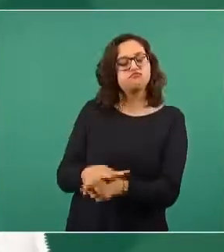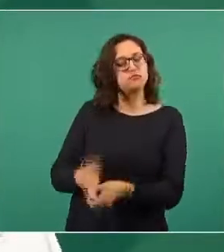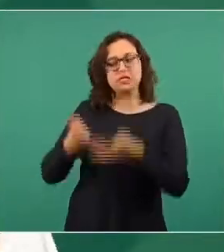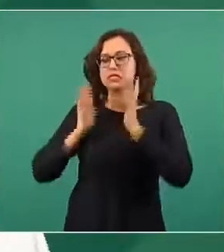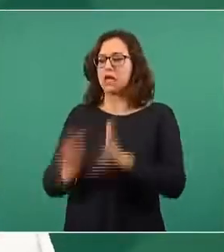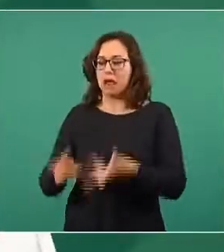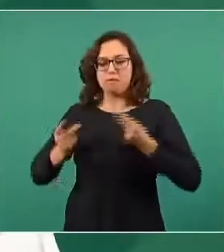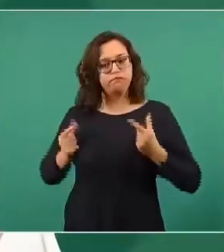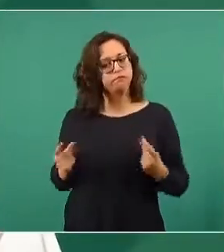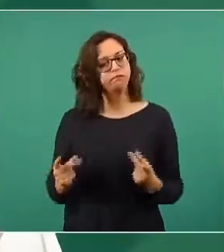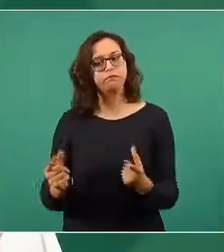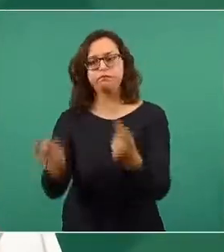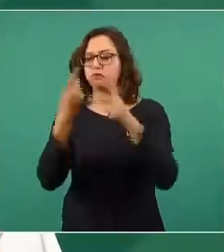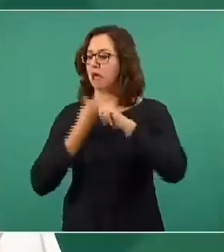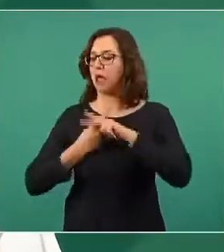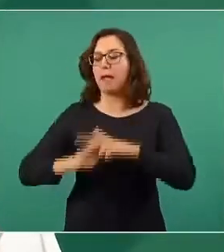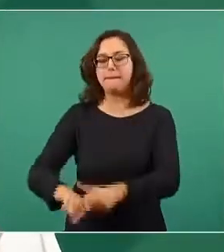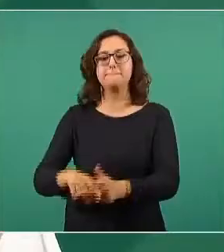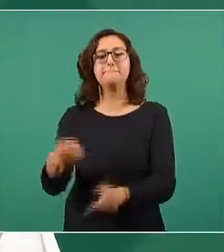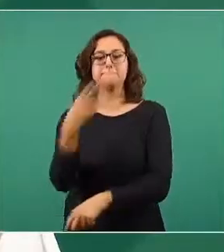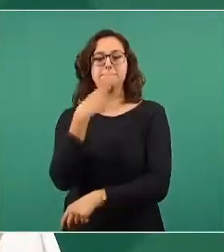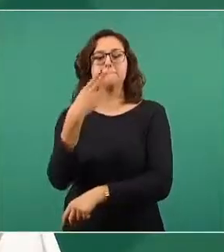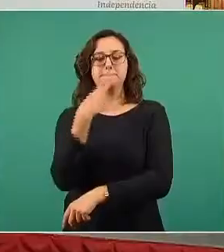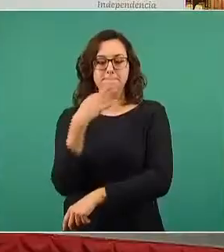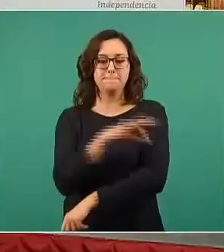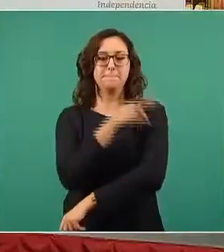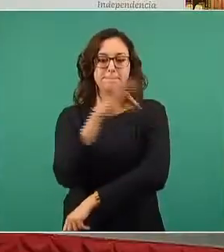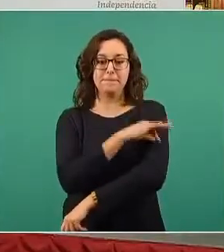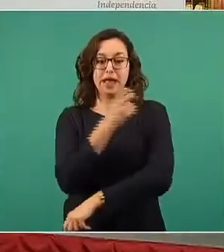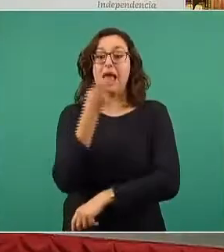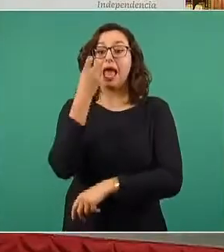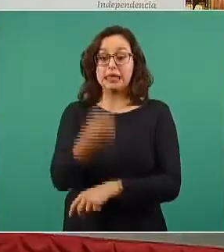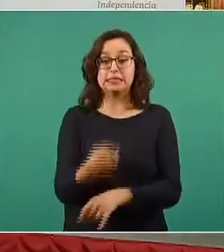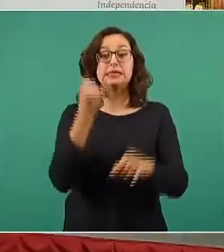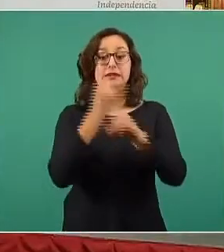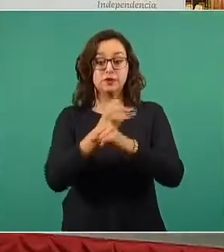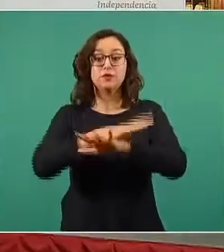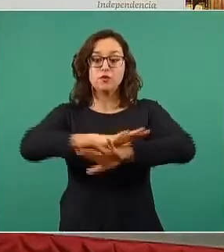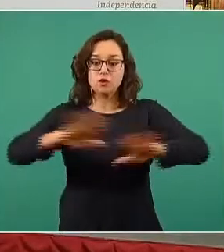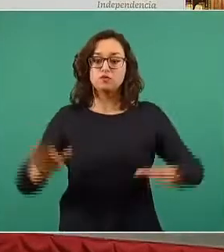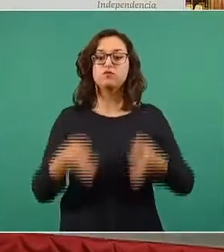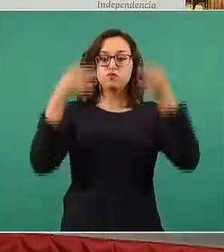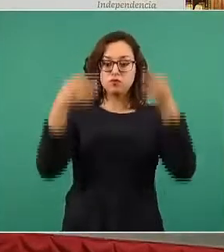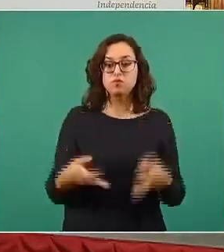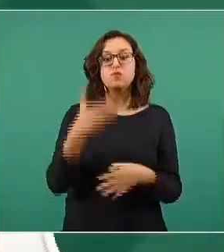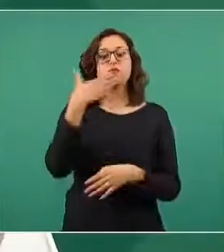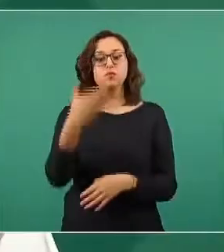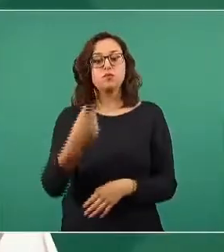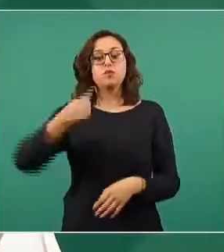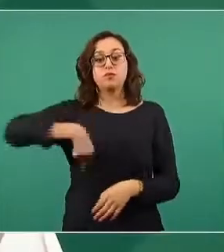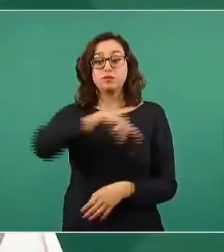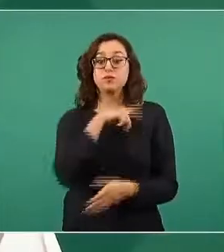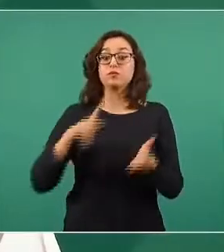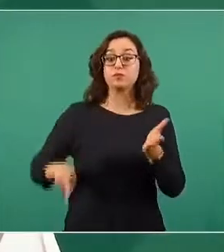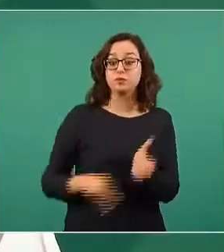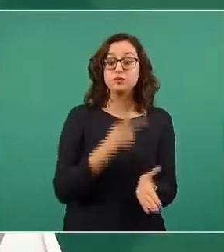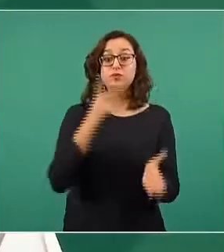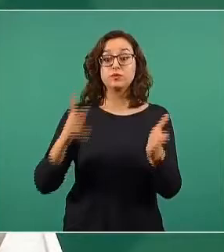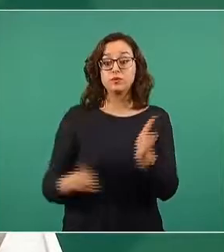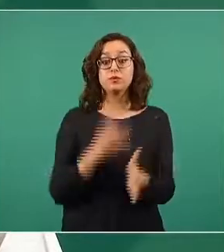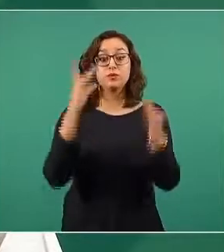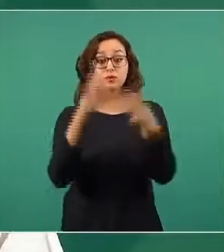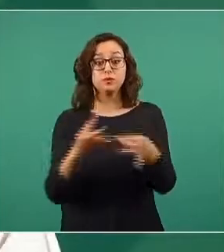de uso, se confiere esta autorización de uso de emergencia. Este es lo que hemos comentado varias veces en esta